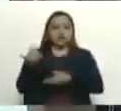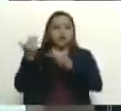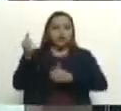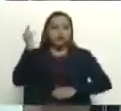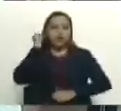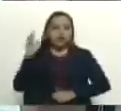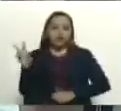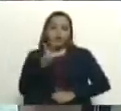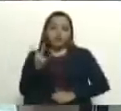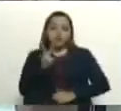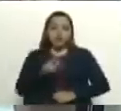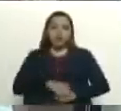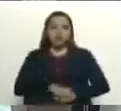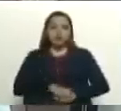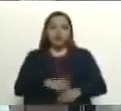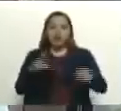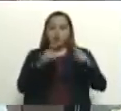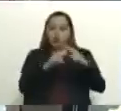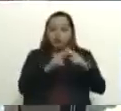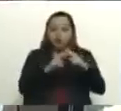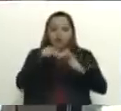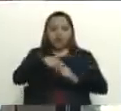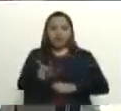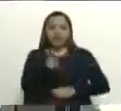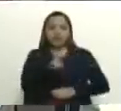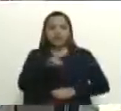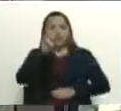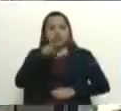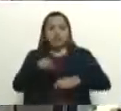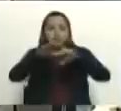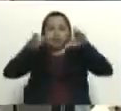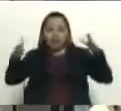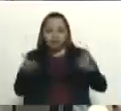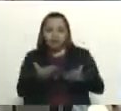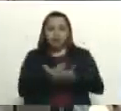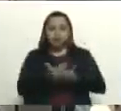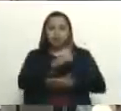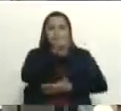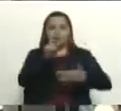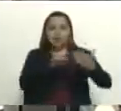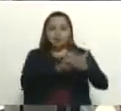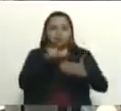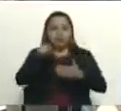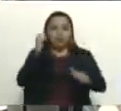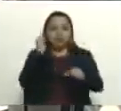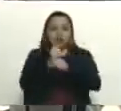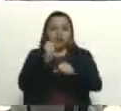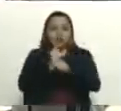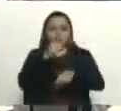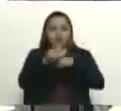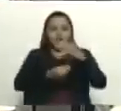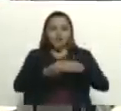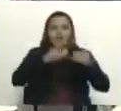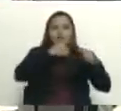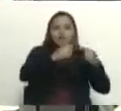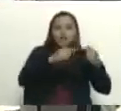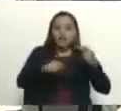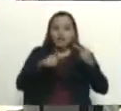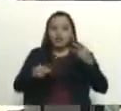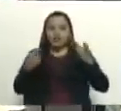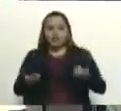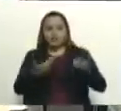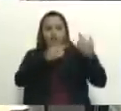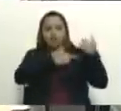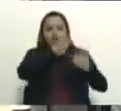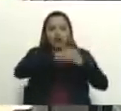venezolana reconocida no solamente en Venezuela, sino en el mundo entero por su labor en las distintas responsabilidades